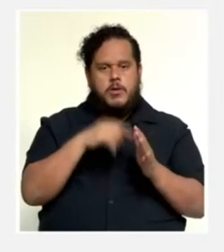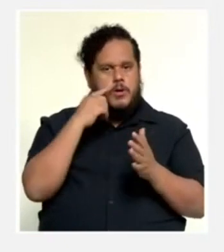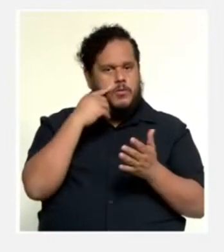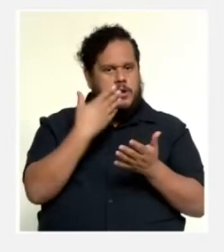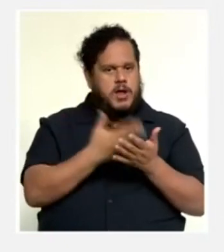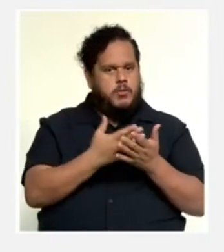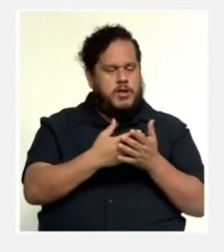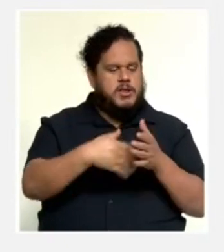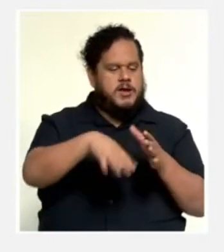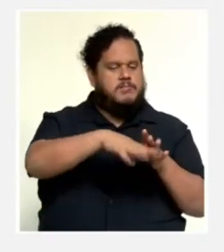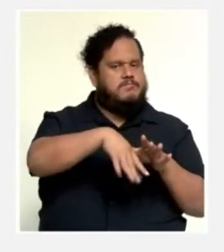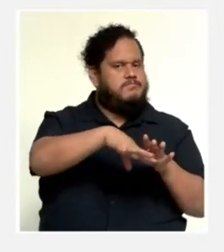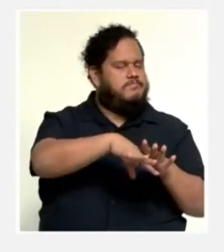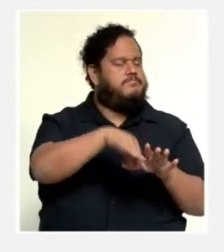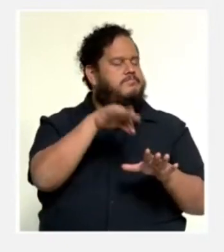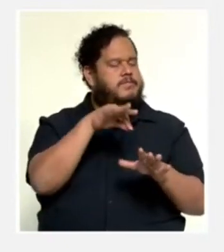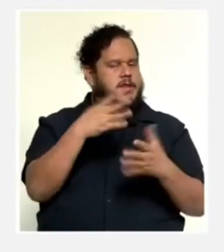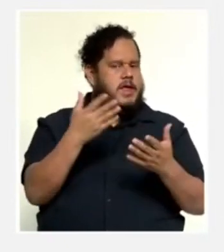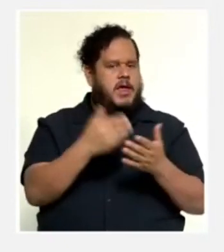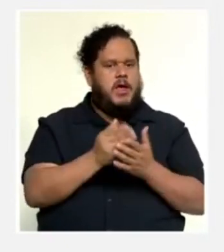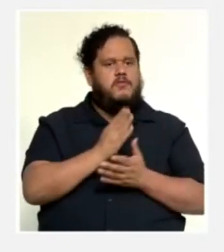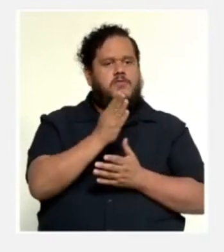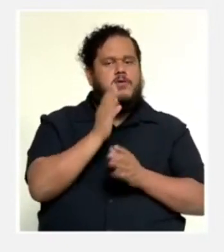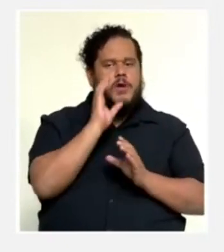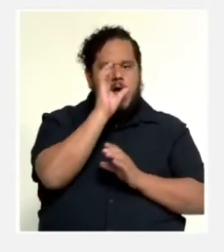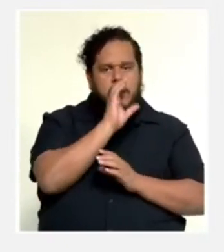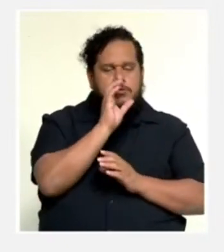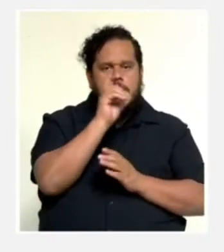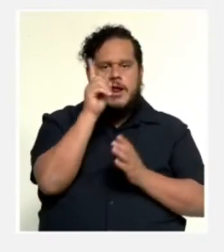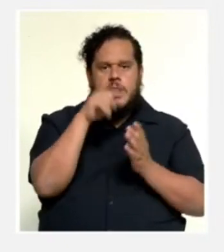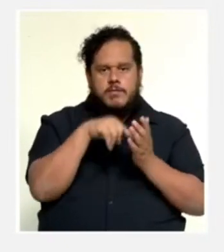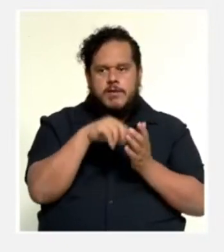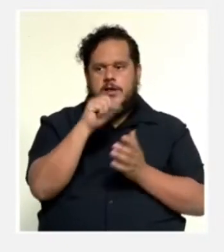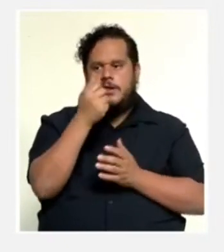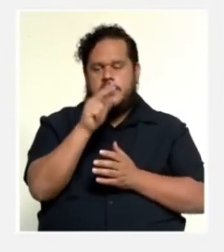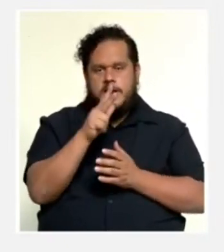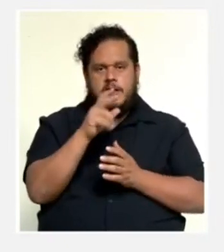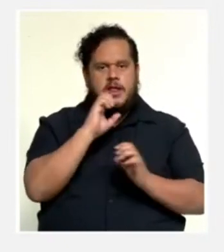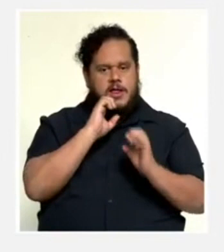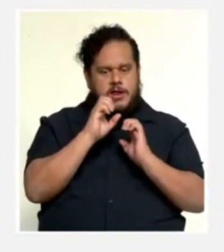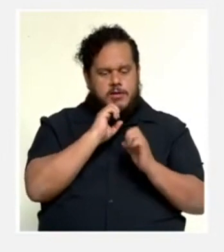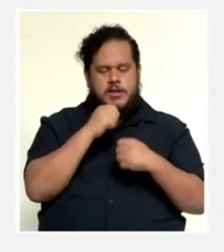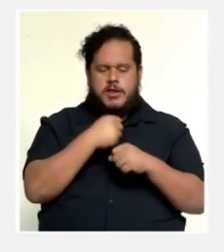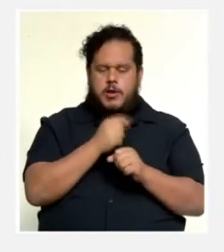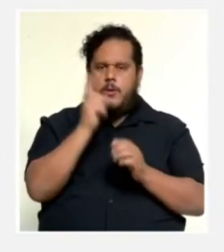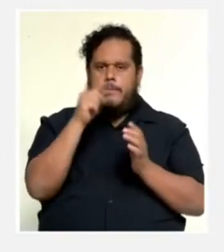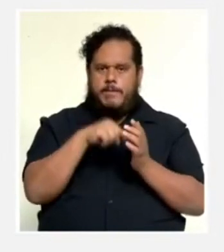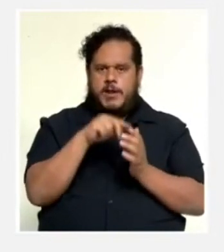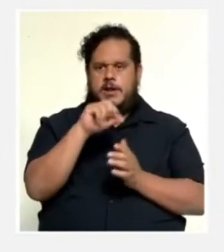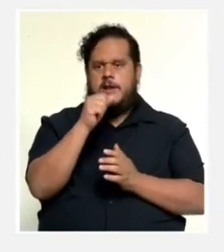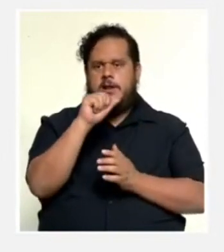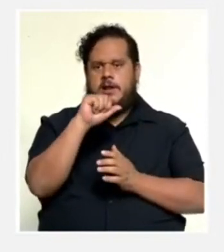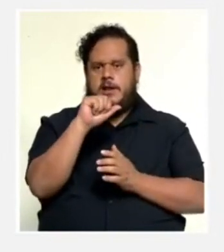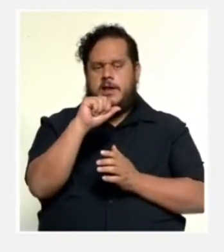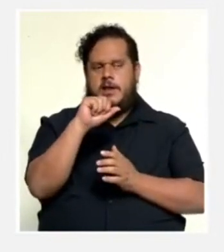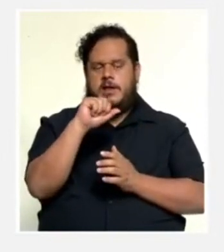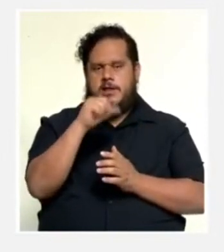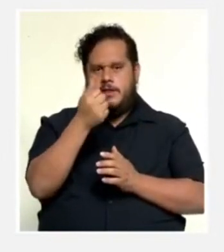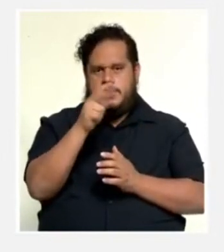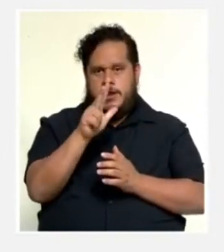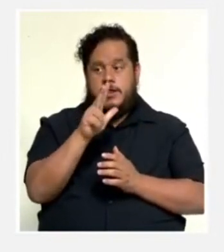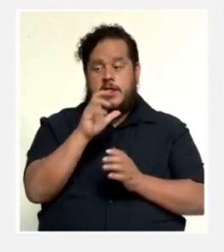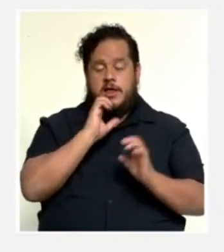Esto significa que fueron a buscar las 1013 entrevistas, se hicieron 1013 entrevistas de carácter aleatorio,